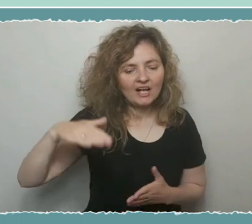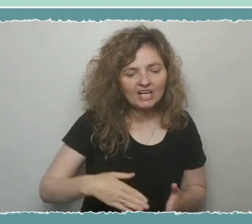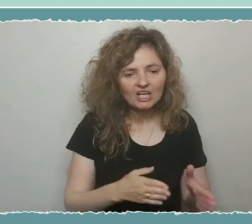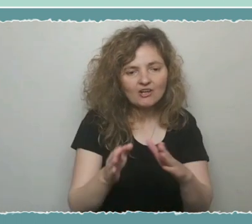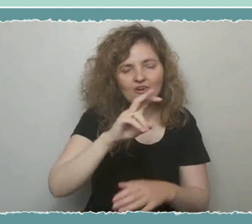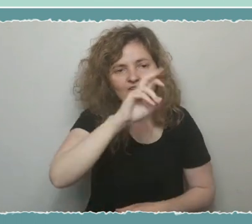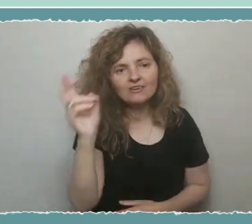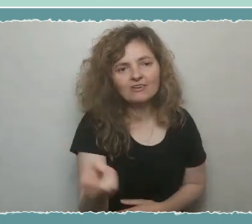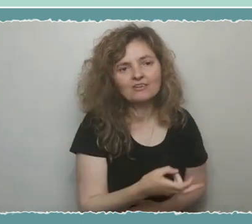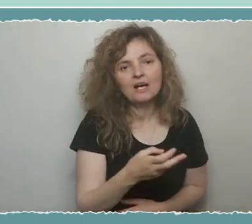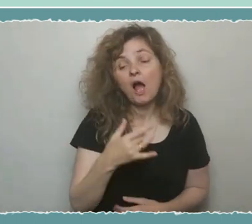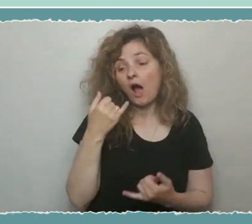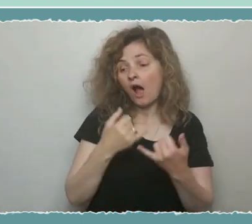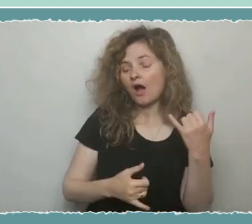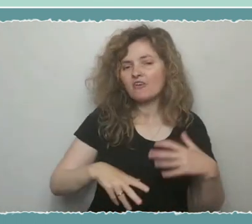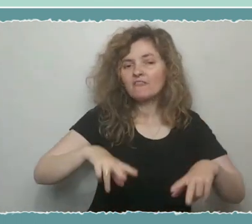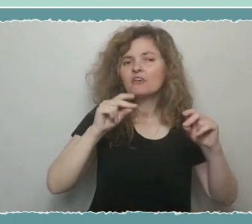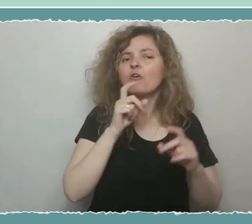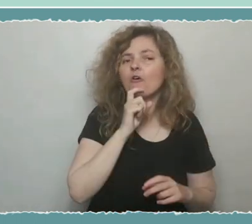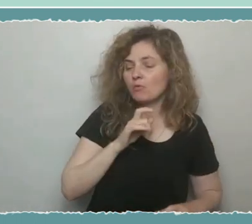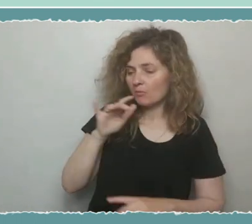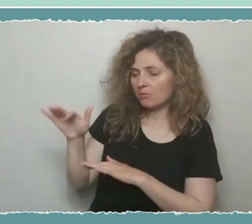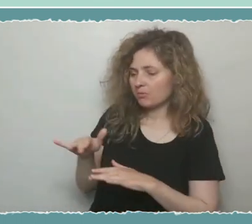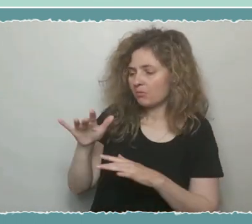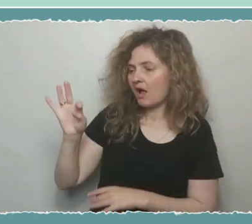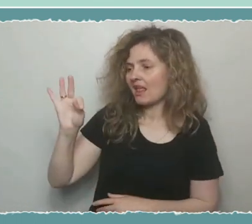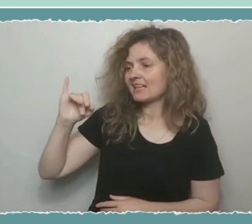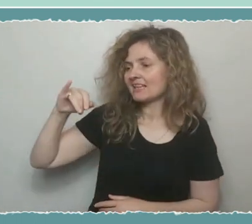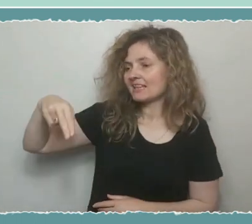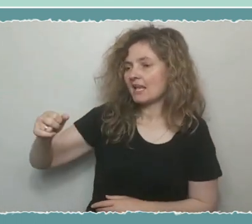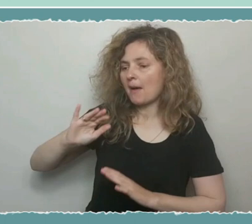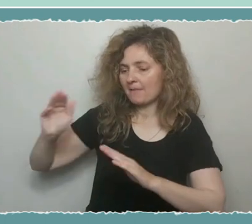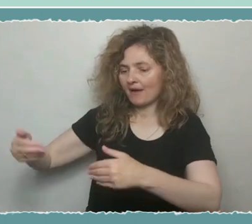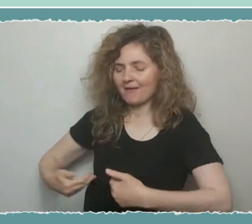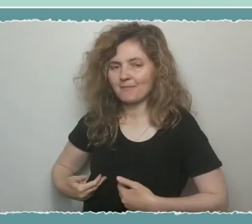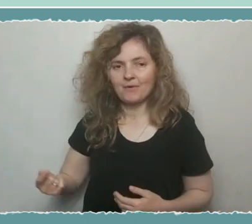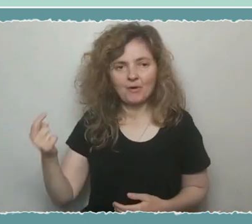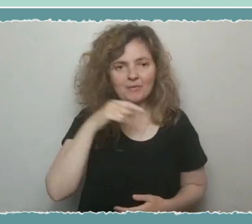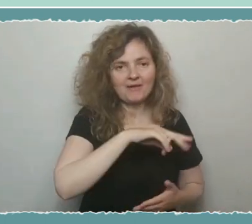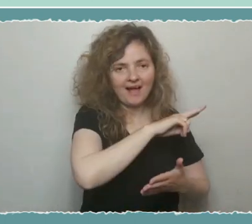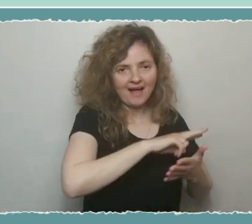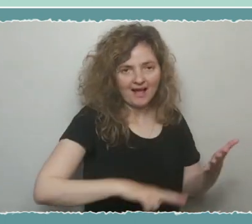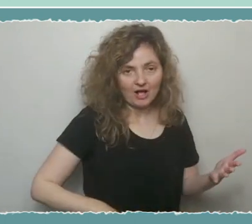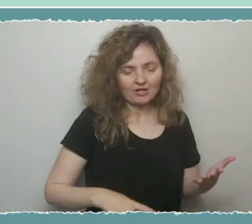remata a historia? Pois convencendo a Tina para que volten a Galicia. Con isto remata